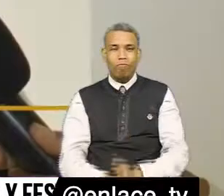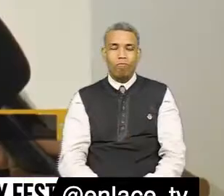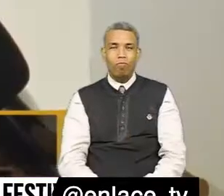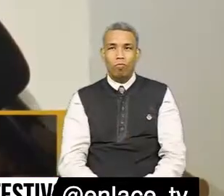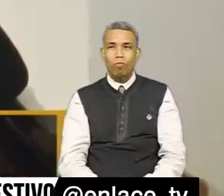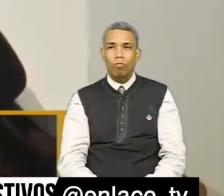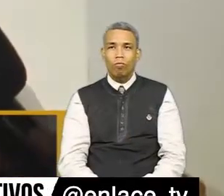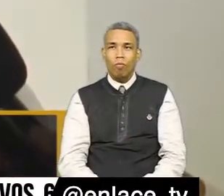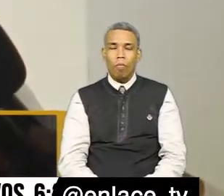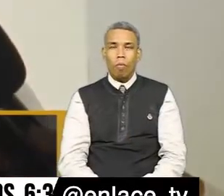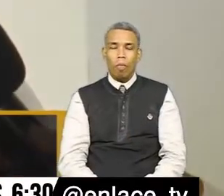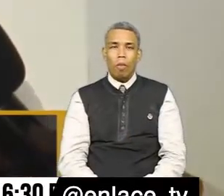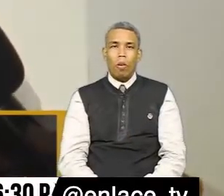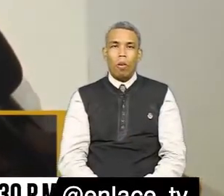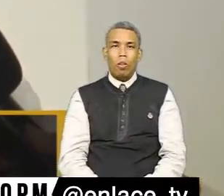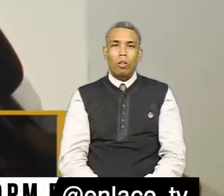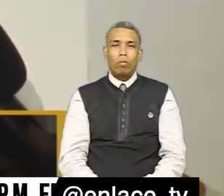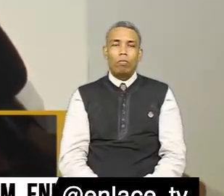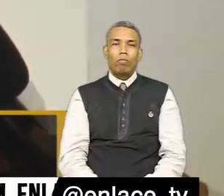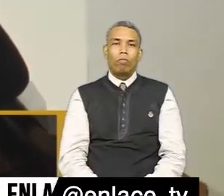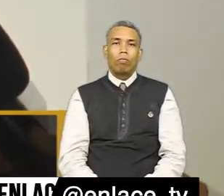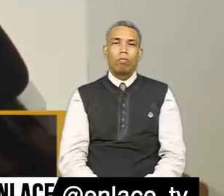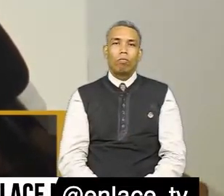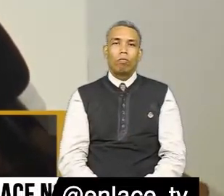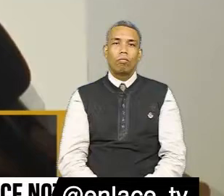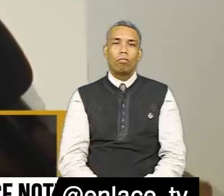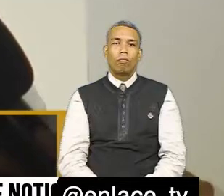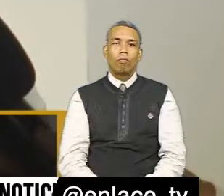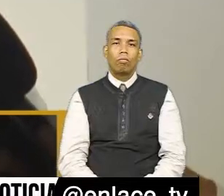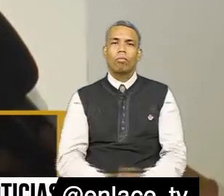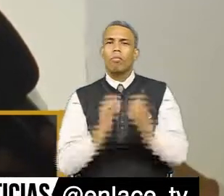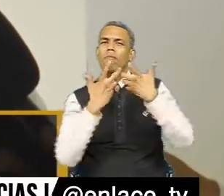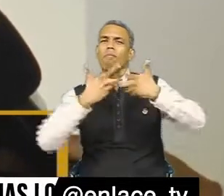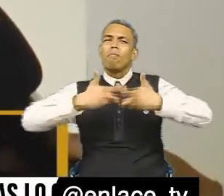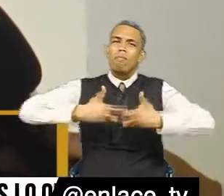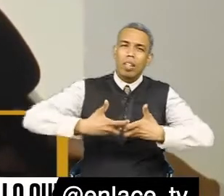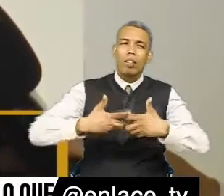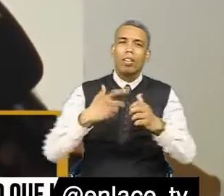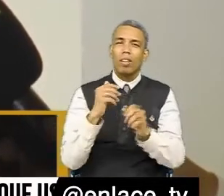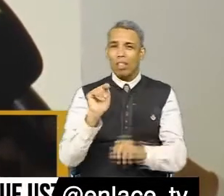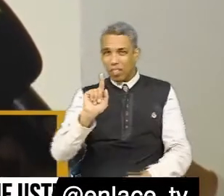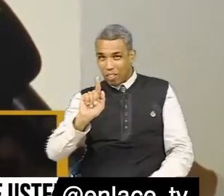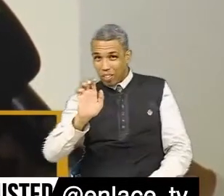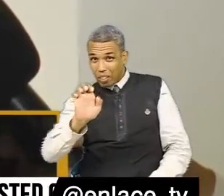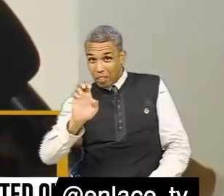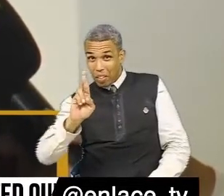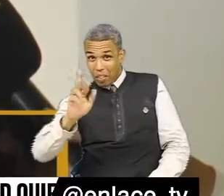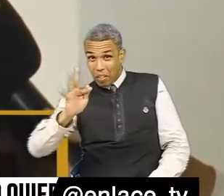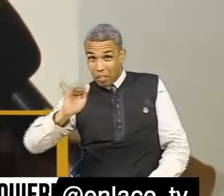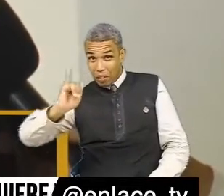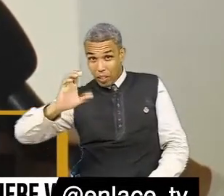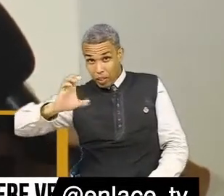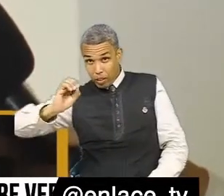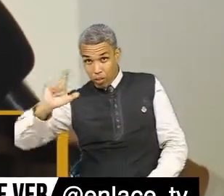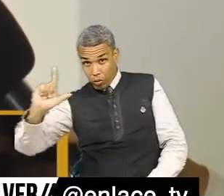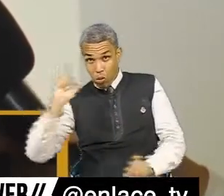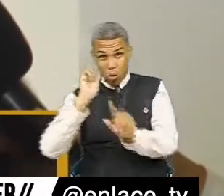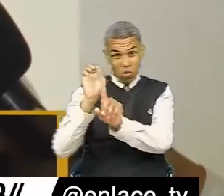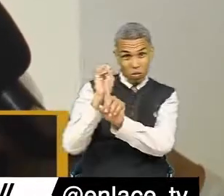frecuencia producto es vertical en este momento su aparato